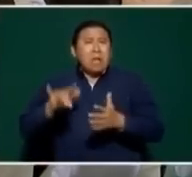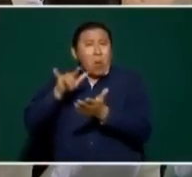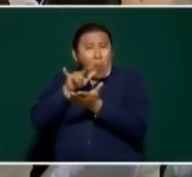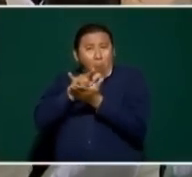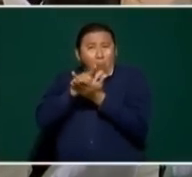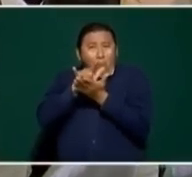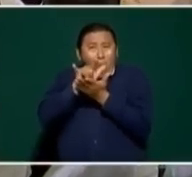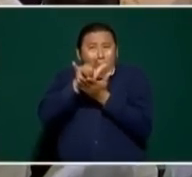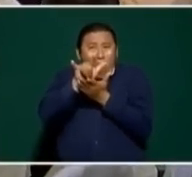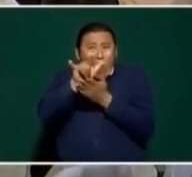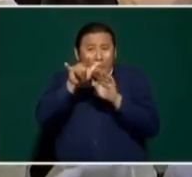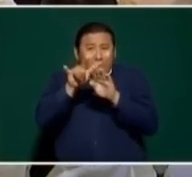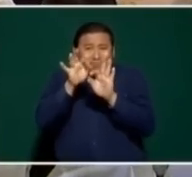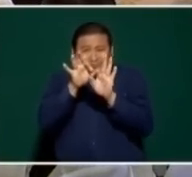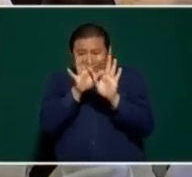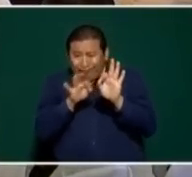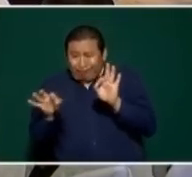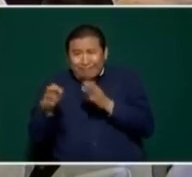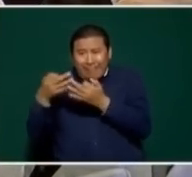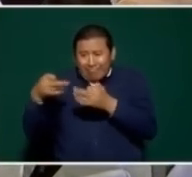aeropuerto